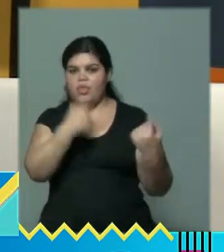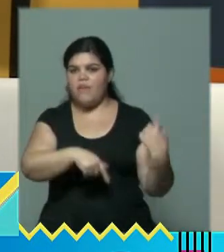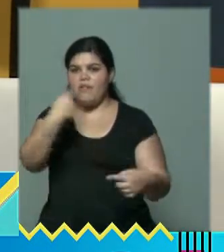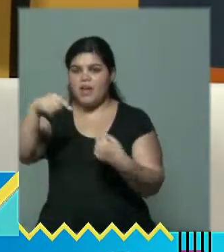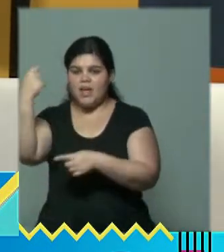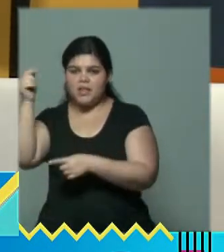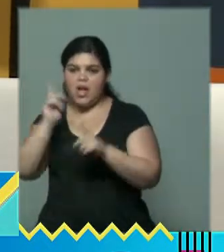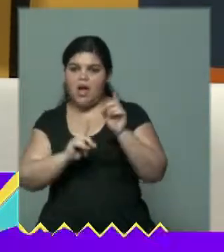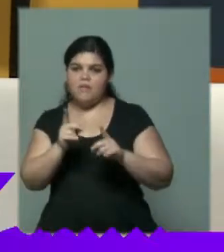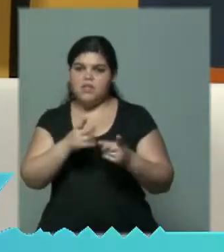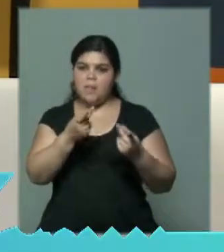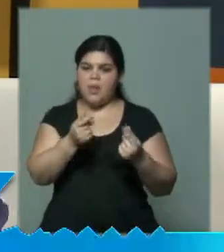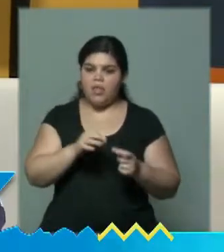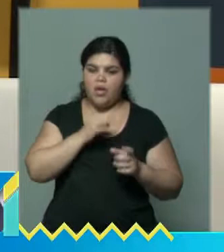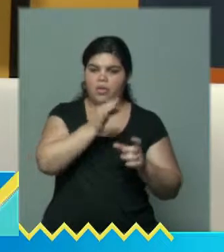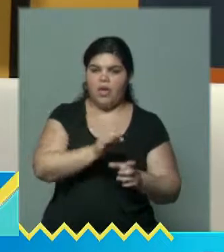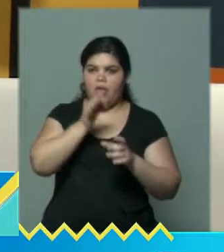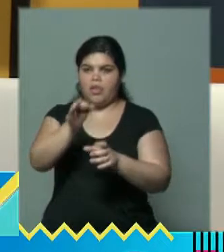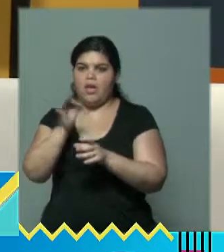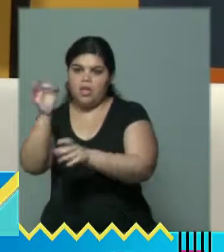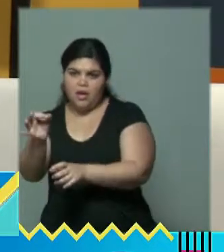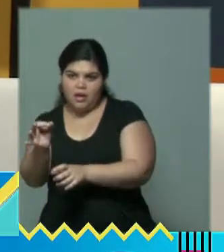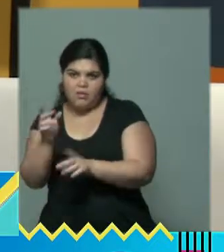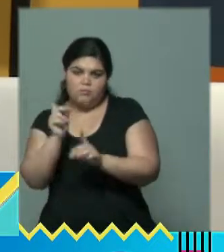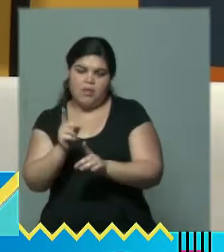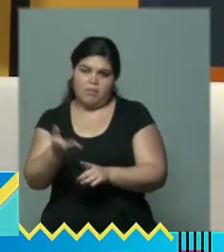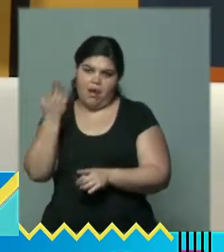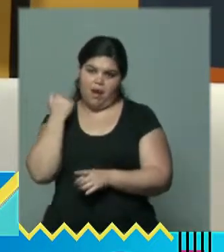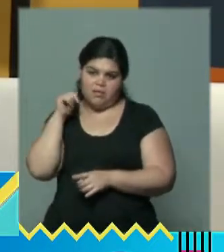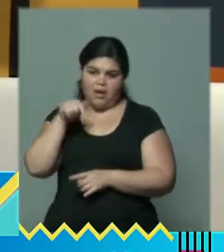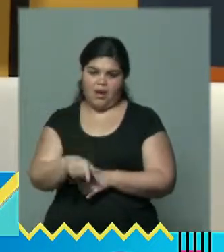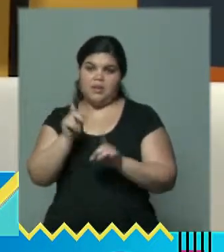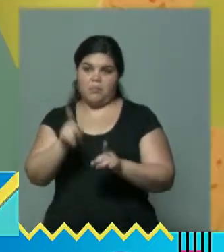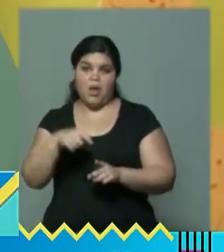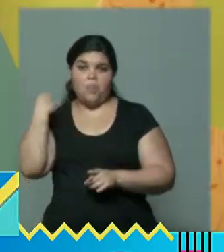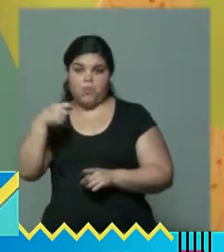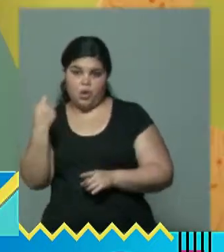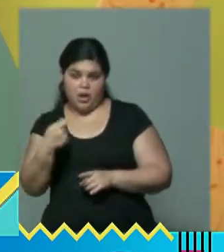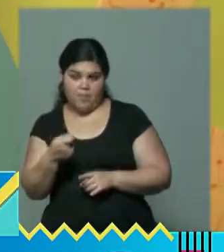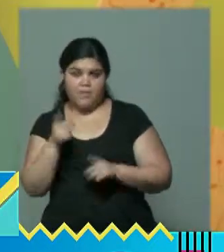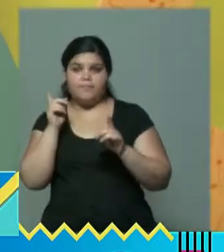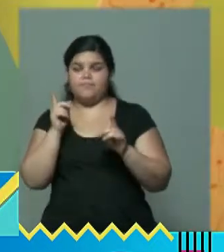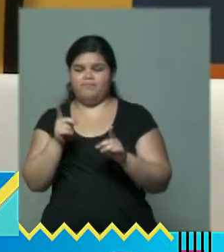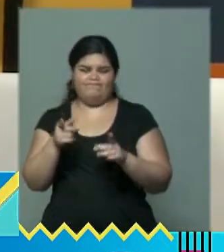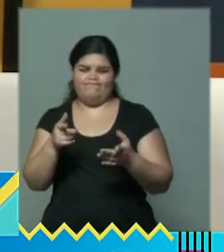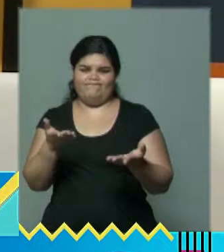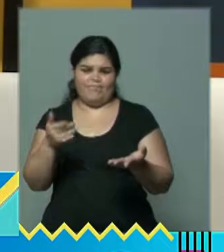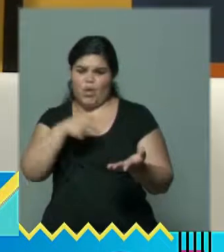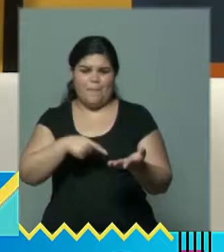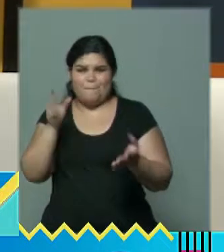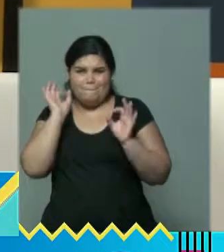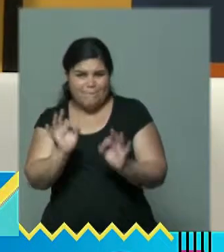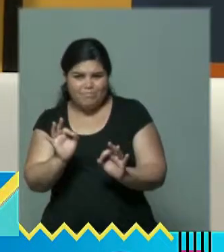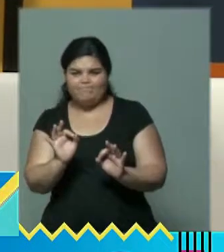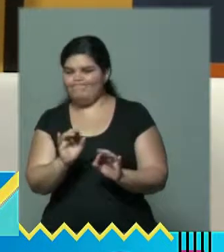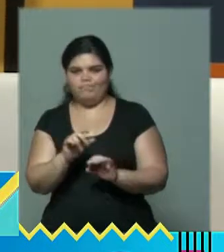subsidios cruzados entre ellos, como acá en alguna oportunidad se quiso señalar en el programa, que tampoco lo veo que sea así, pero realmente me